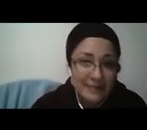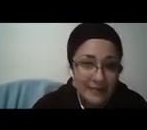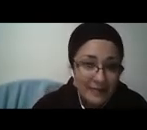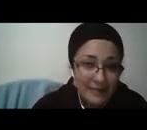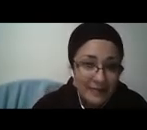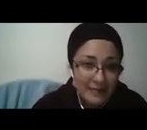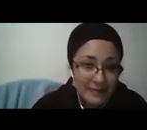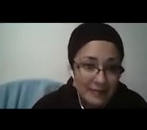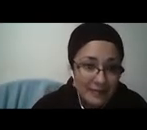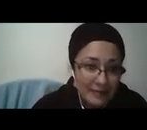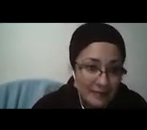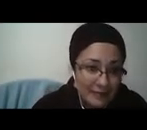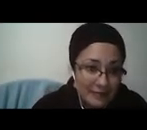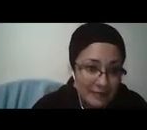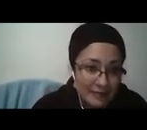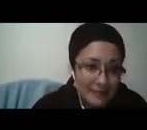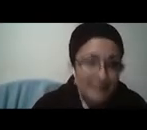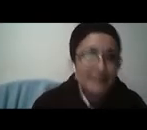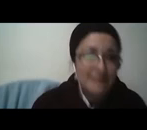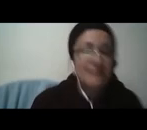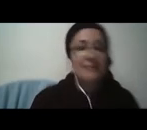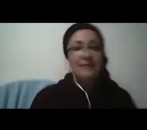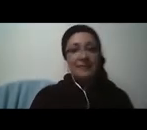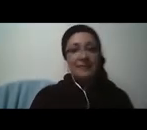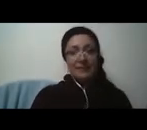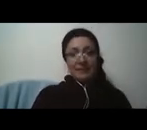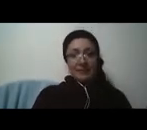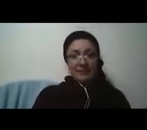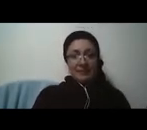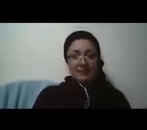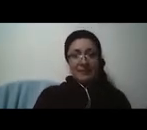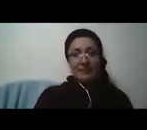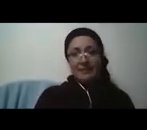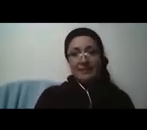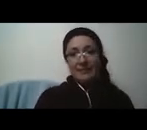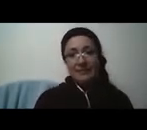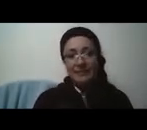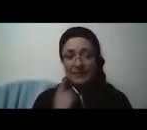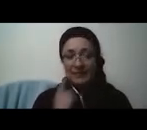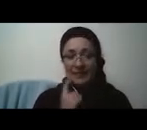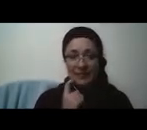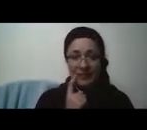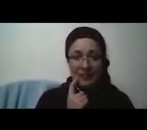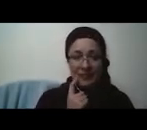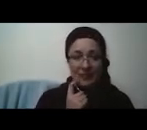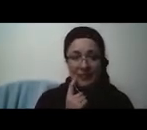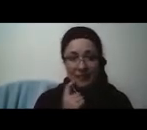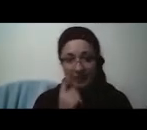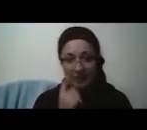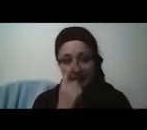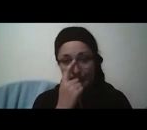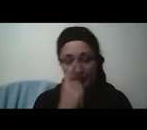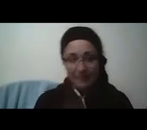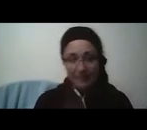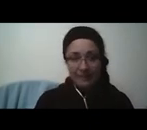Para poder calentar agua y producir vapor, necesitamos una fuente de energía. Imaginemos que esa fuente de energía es el sol, y que a través de